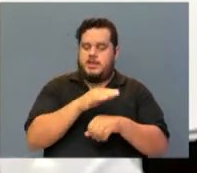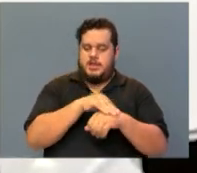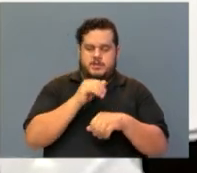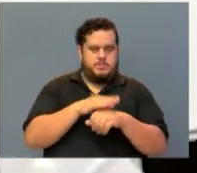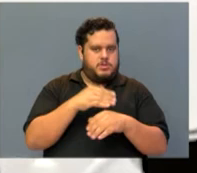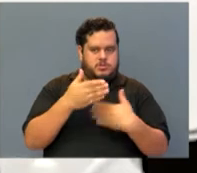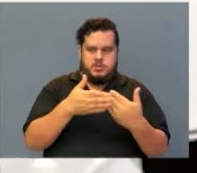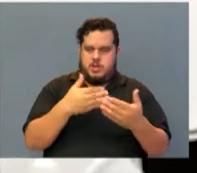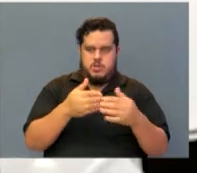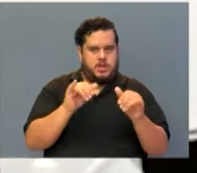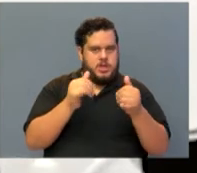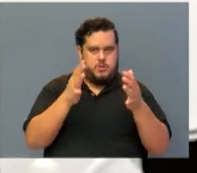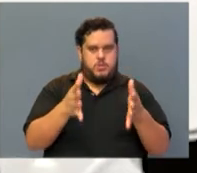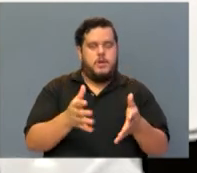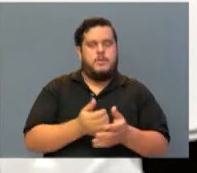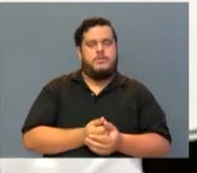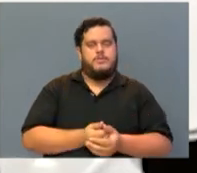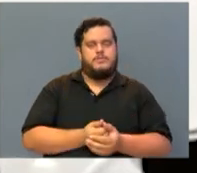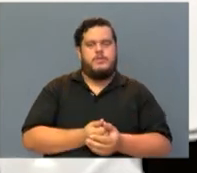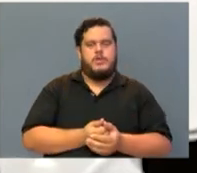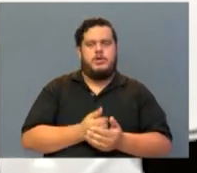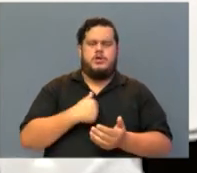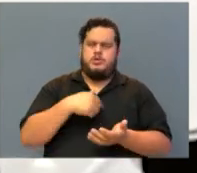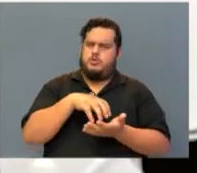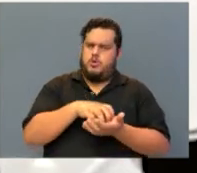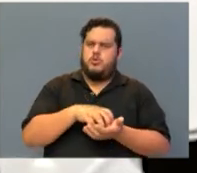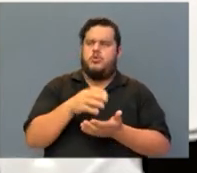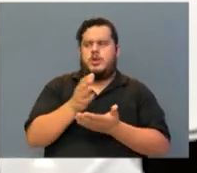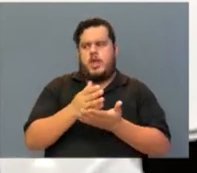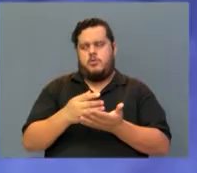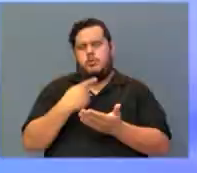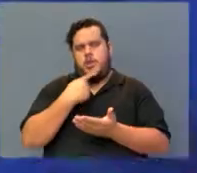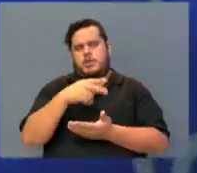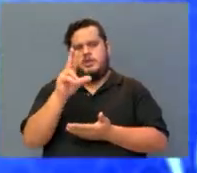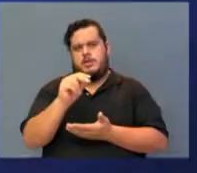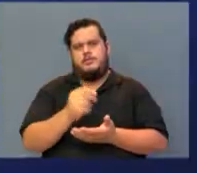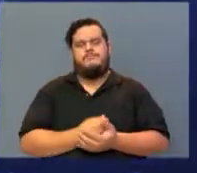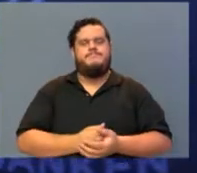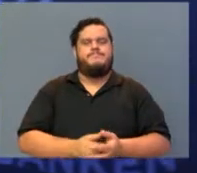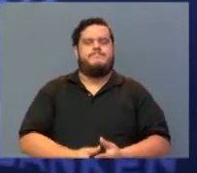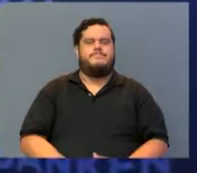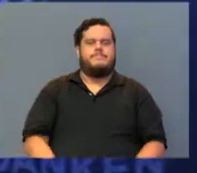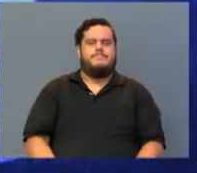de cualquier jugador, lo dudo que alguien le vaya a decir que no.